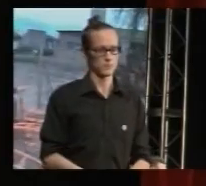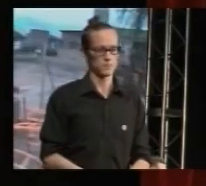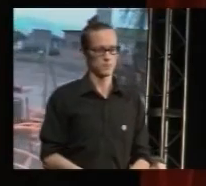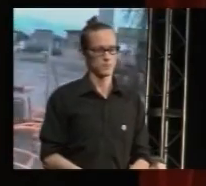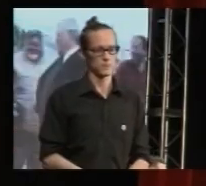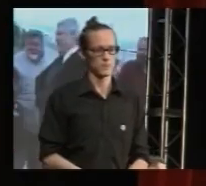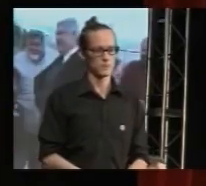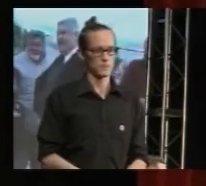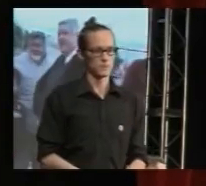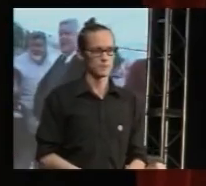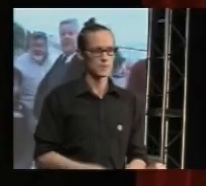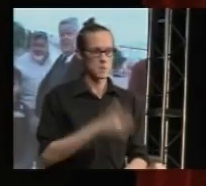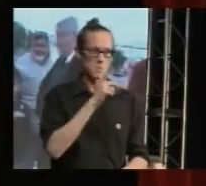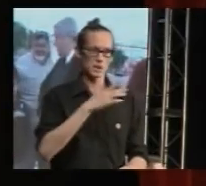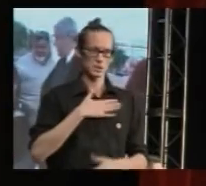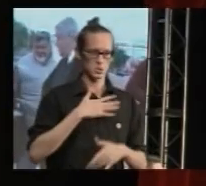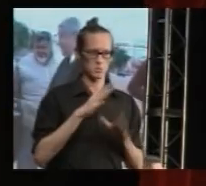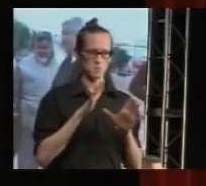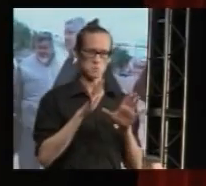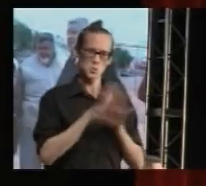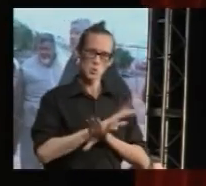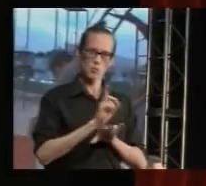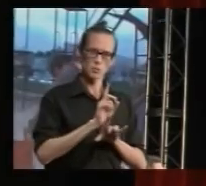Y no creo equivocarme si